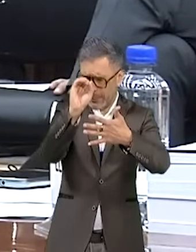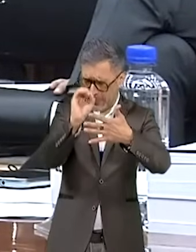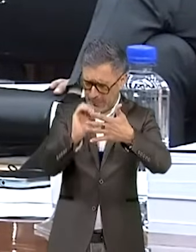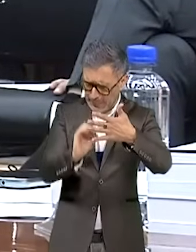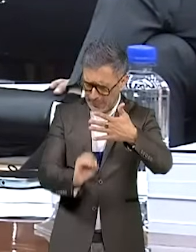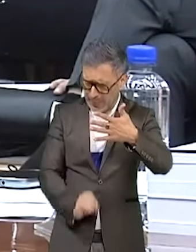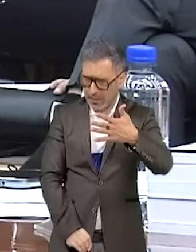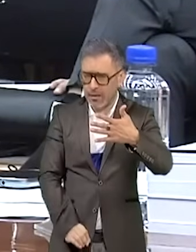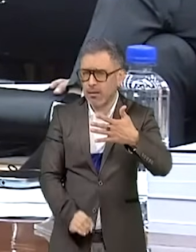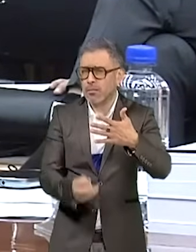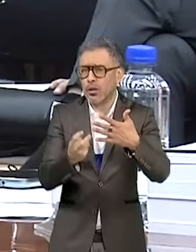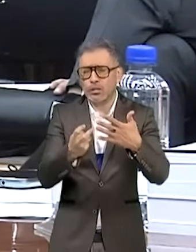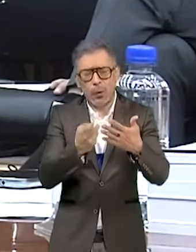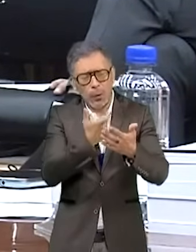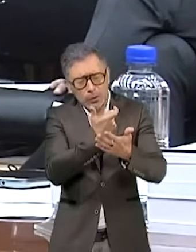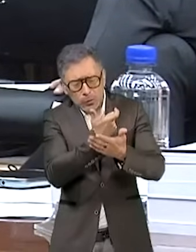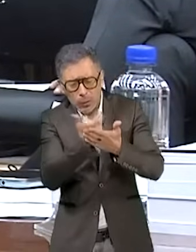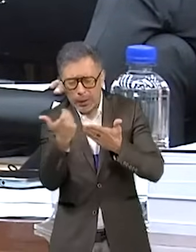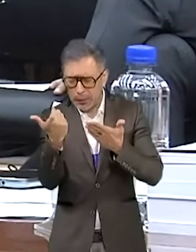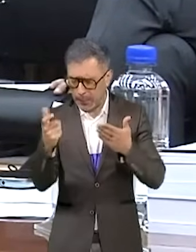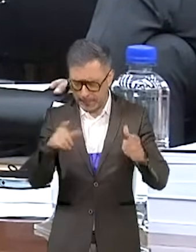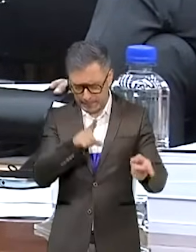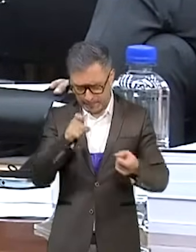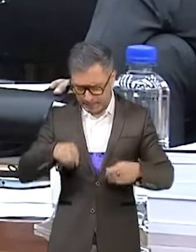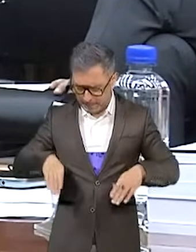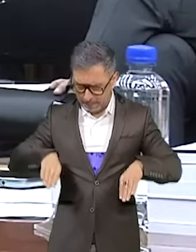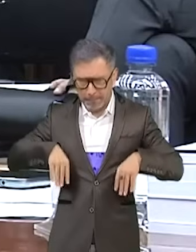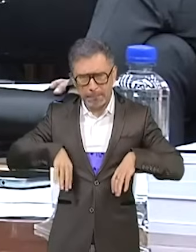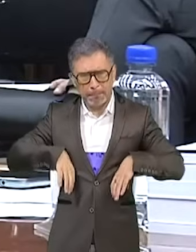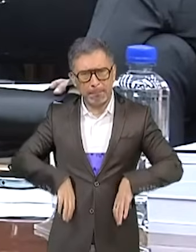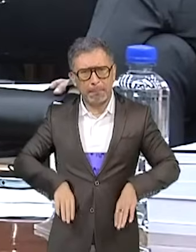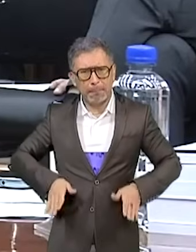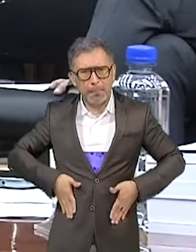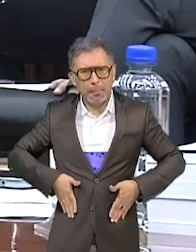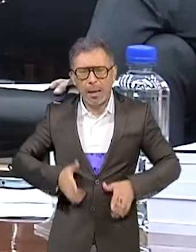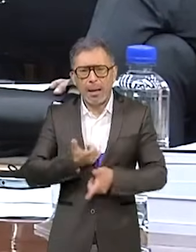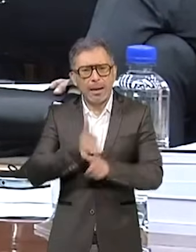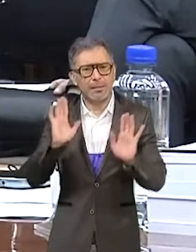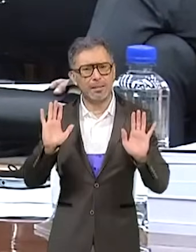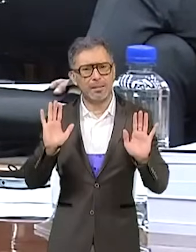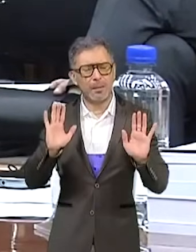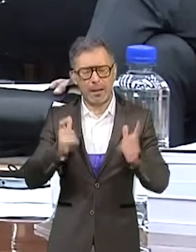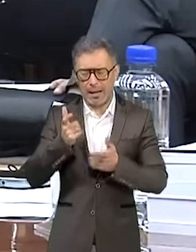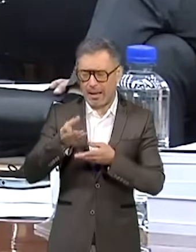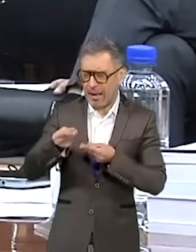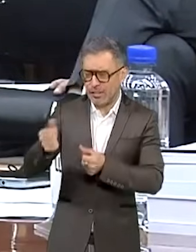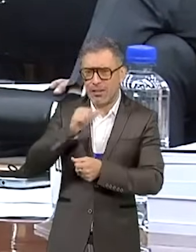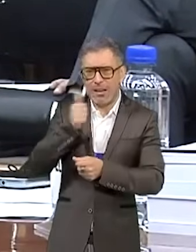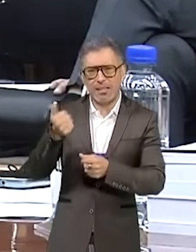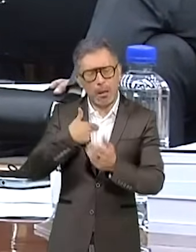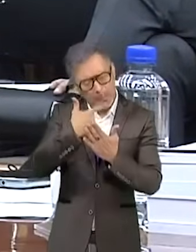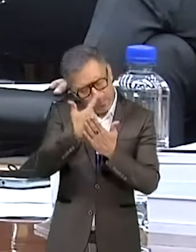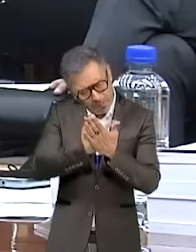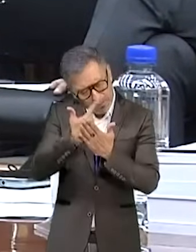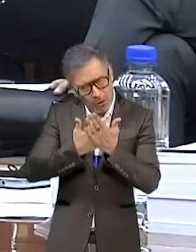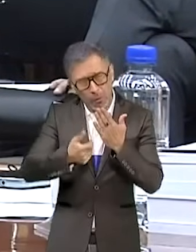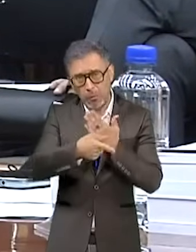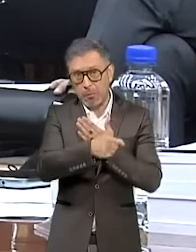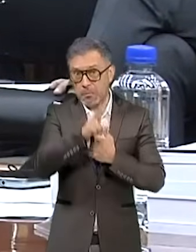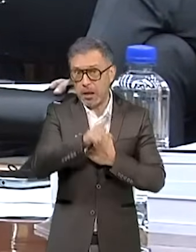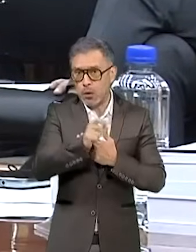libre. Déjense de hipocresías, aparte de la gente que estudia y que estudia más, tiene derecho a ganar más. Él con trabajos terminó la